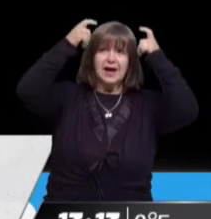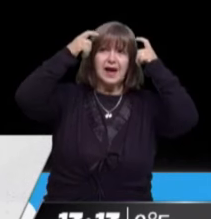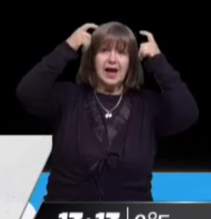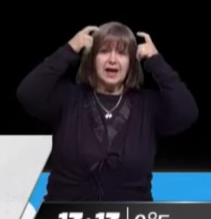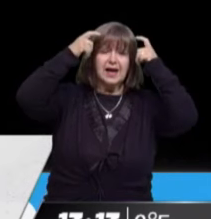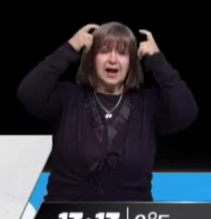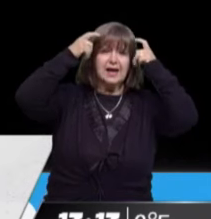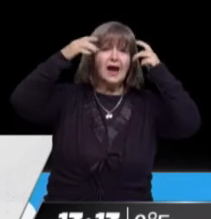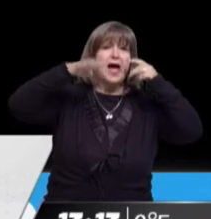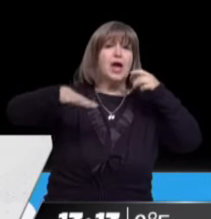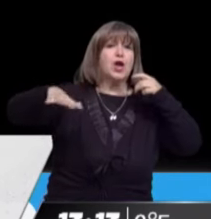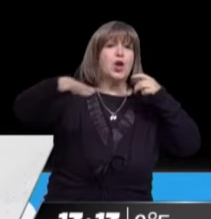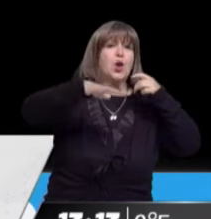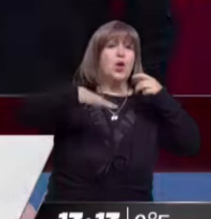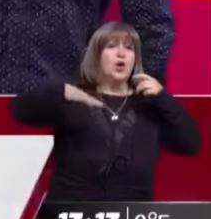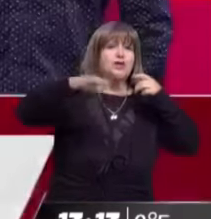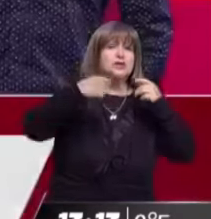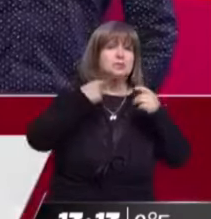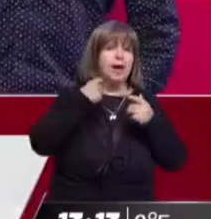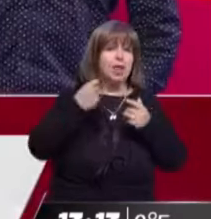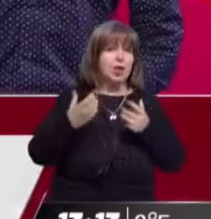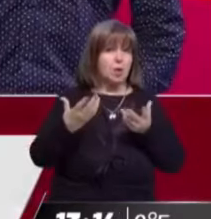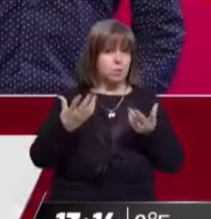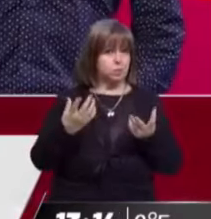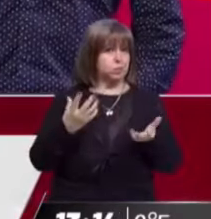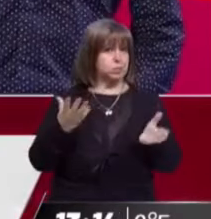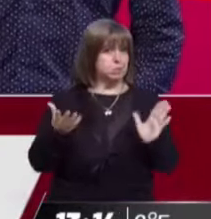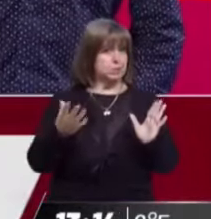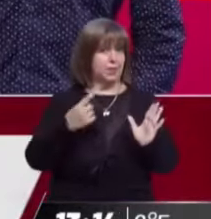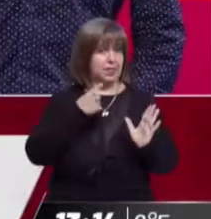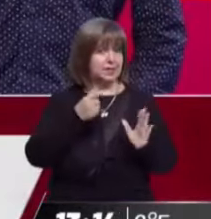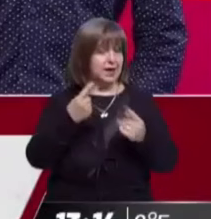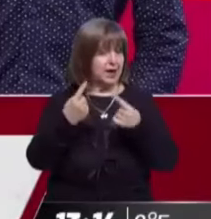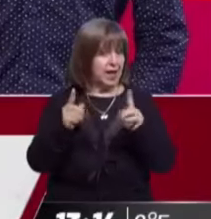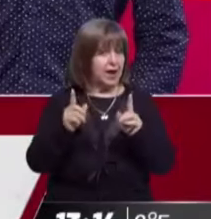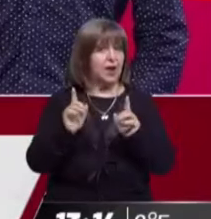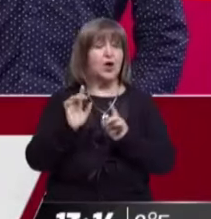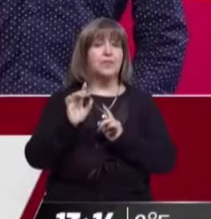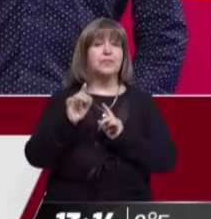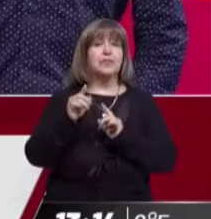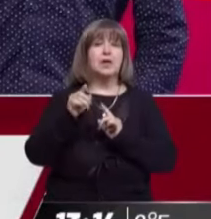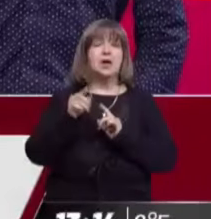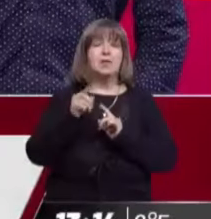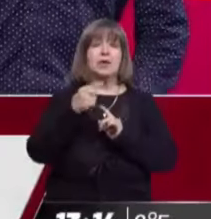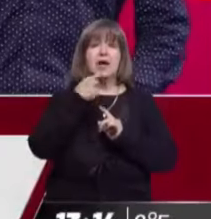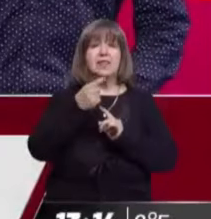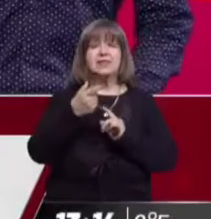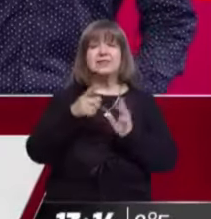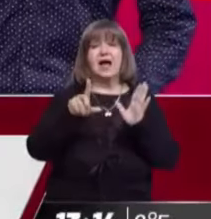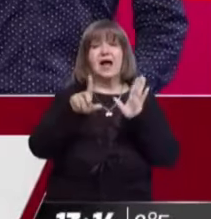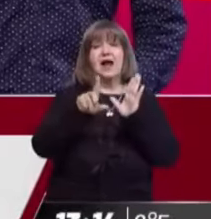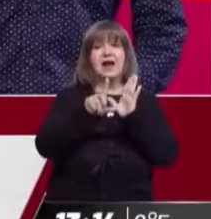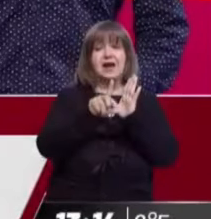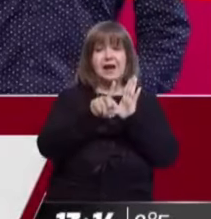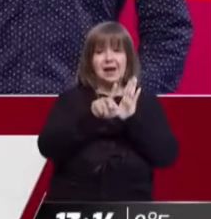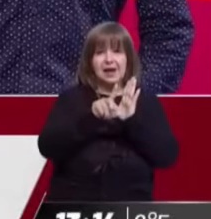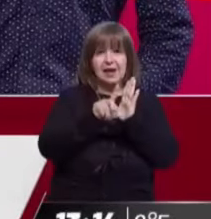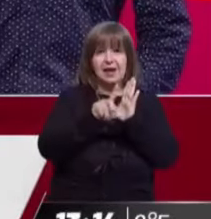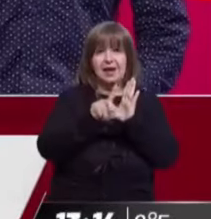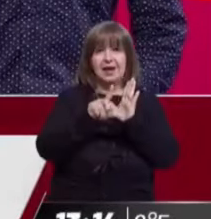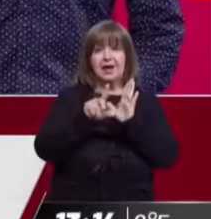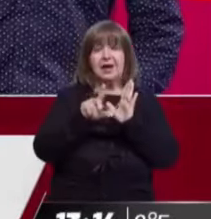todo un mensaje habrá que ver cómo termina esto Juan recién empieza así es Ellos dicen que la ley no funciona igual para todos Esa es la declaración que da este grupo de activistas